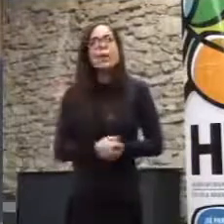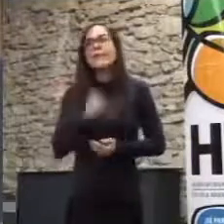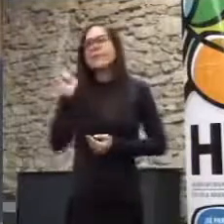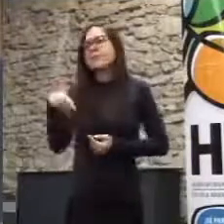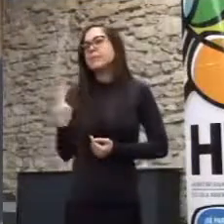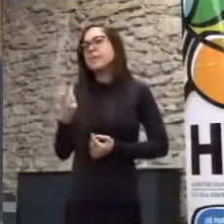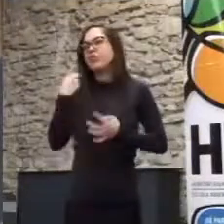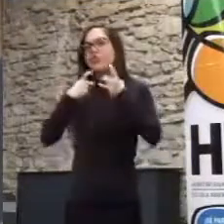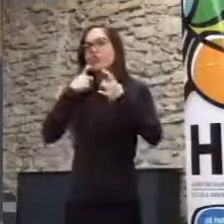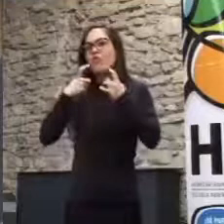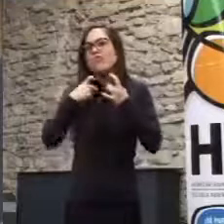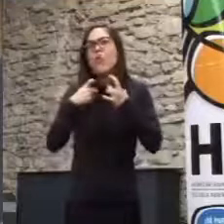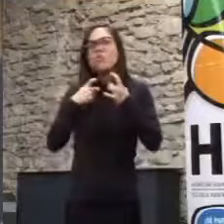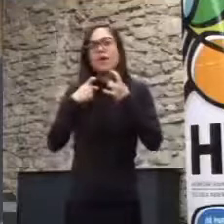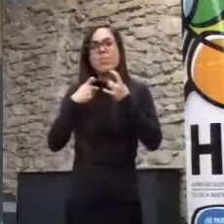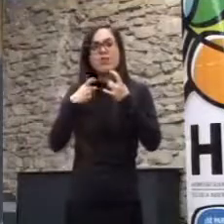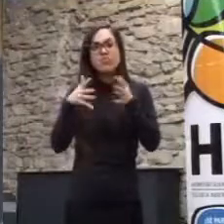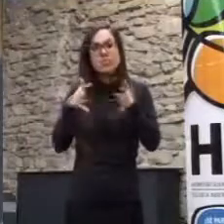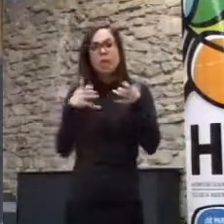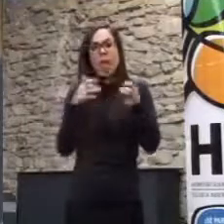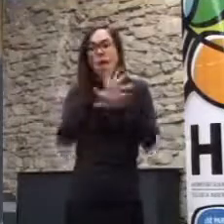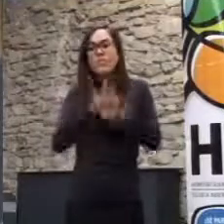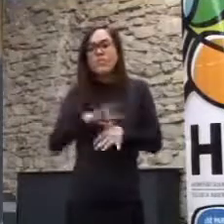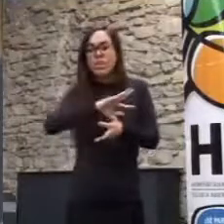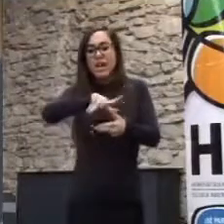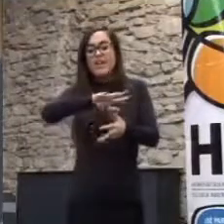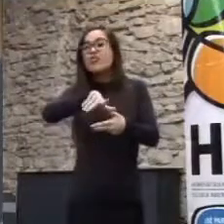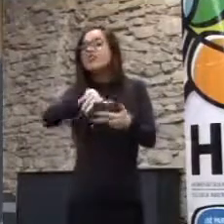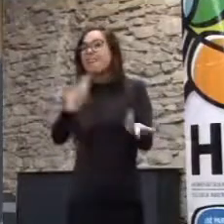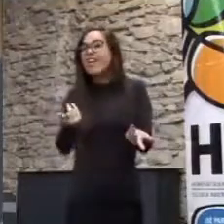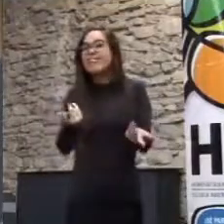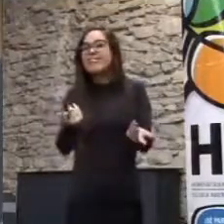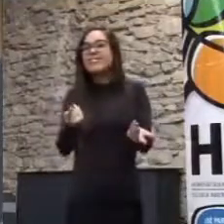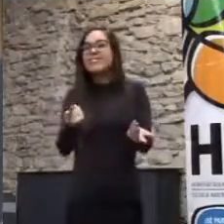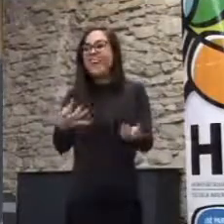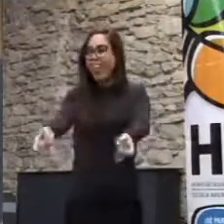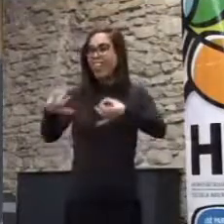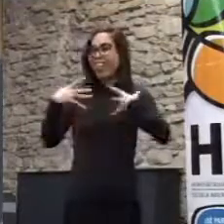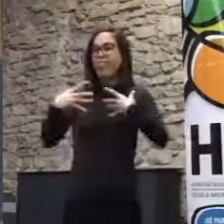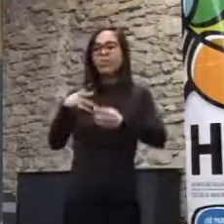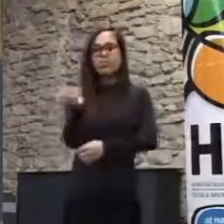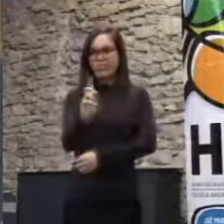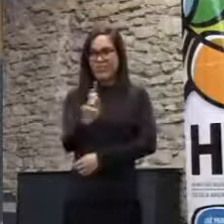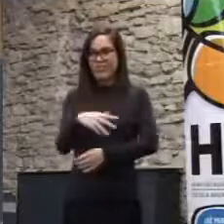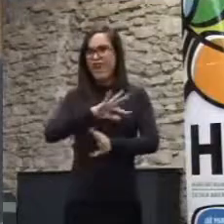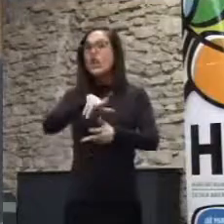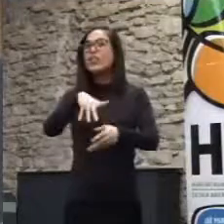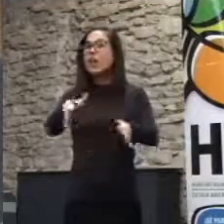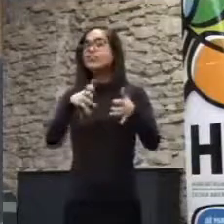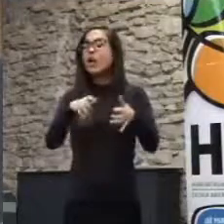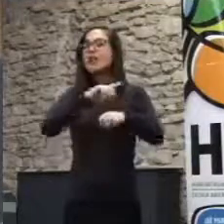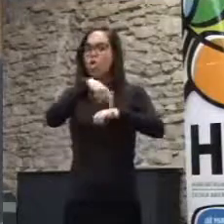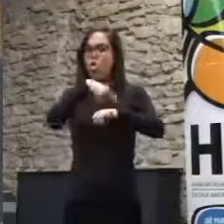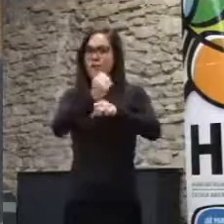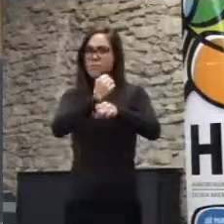y que consigan noticias. Porque las noticias no caen del cielo, las noticias se consiguen con trabajo y con horas de trabajo. Entonces,